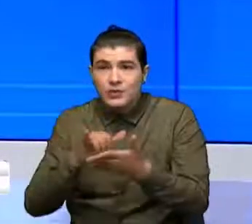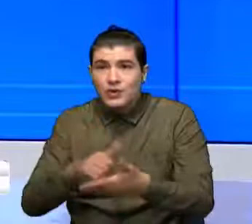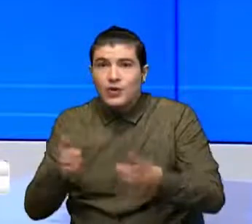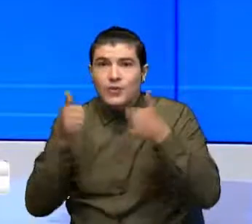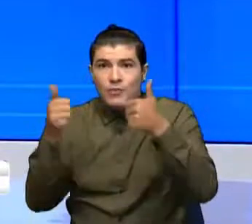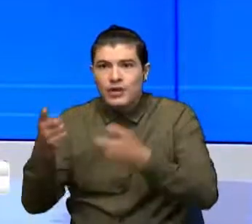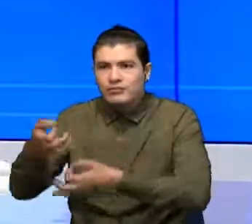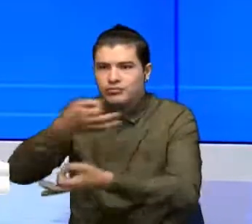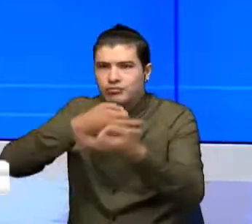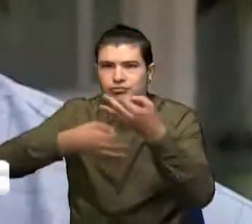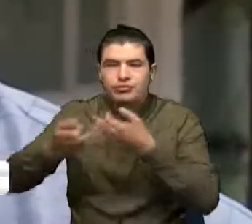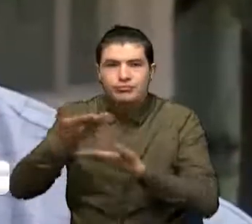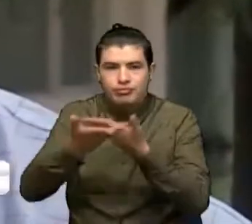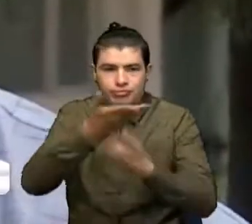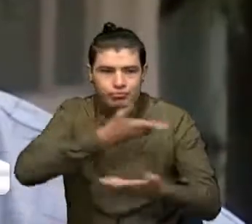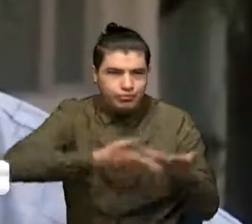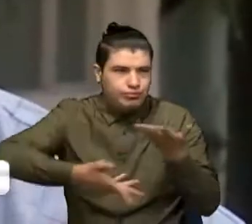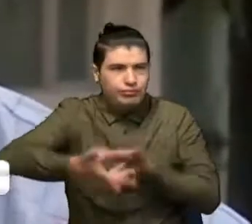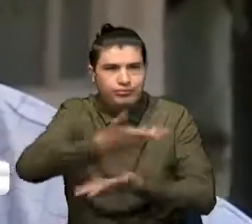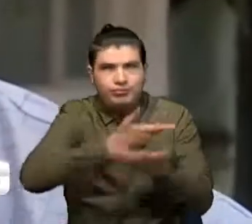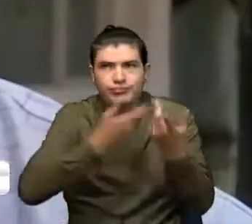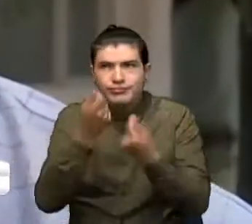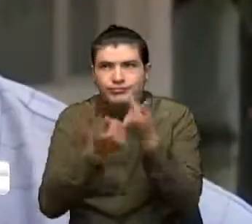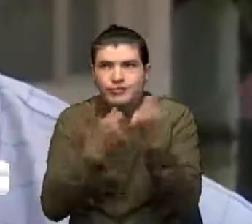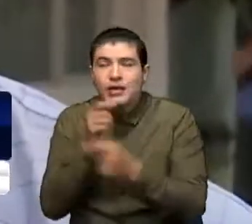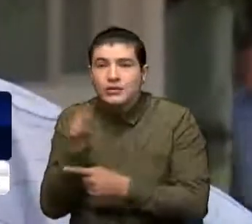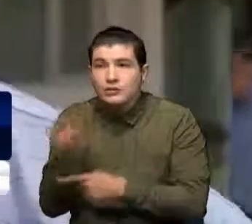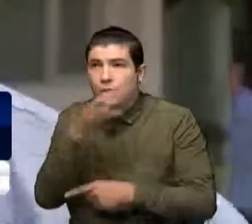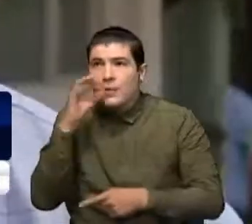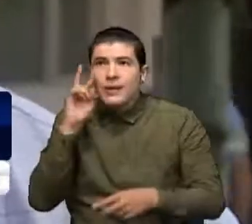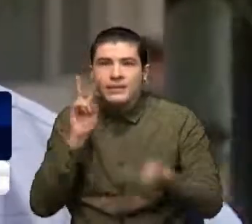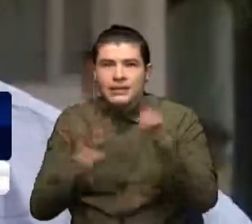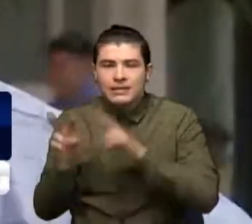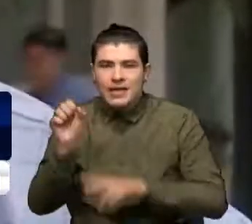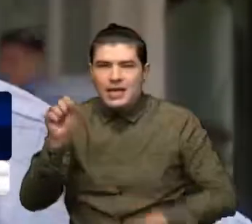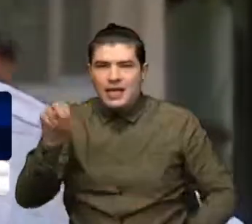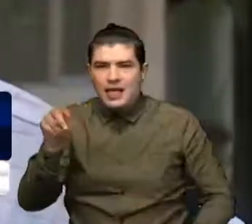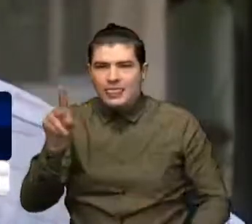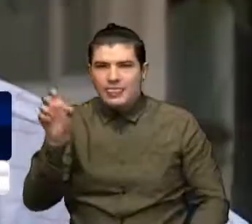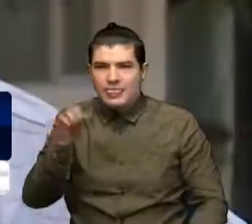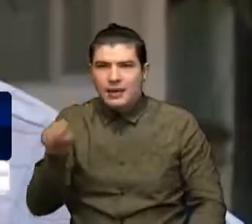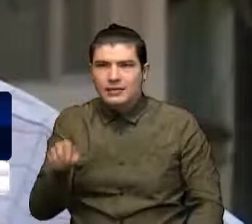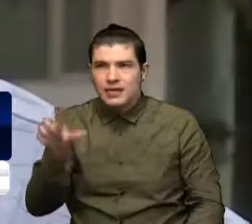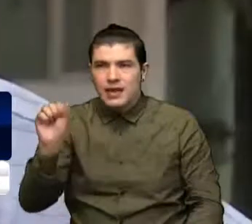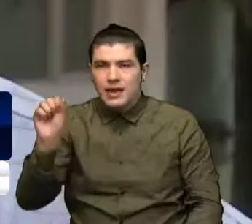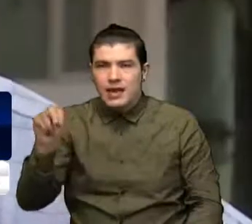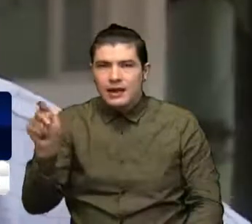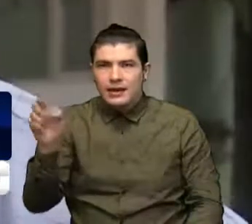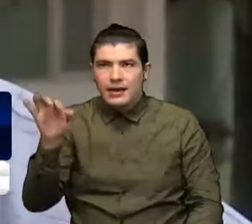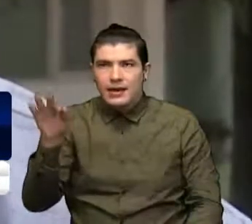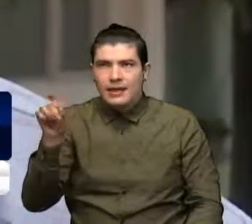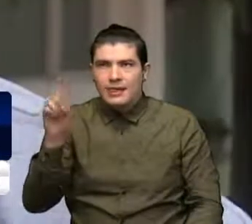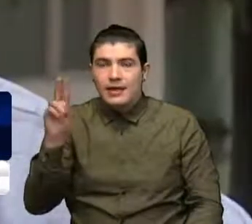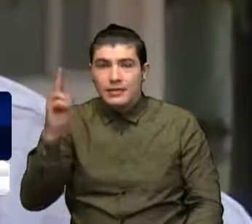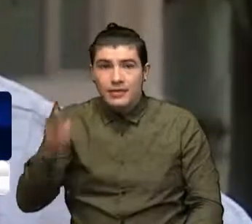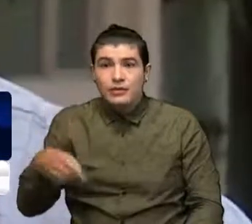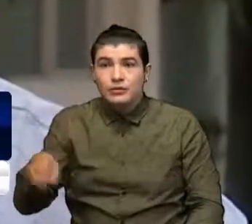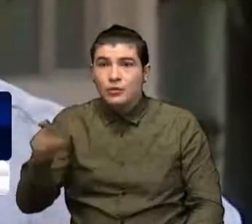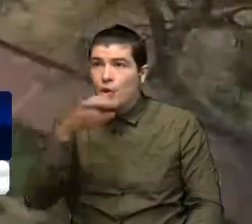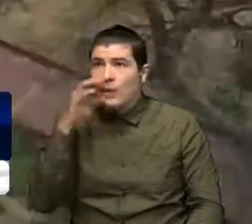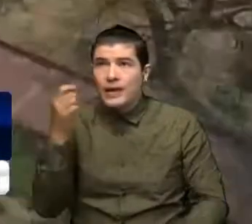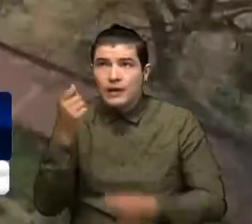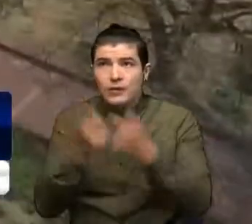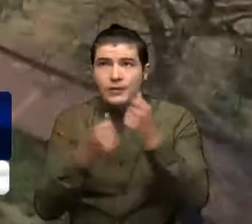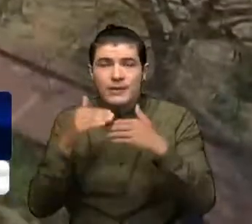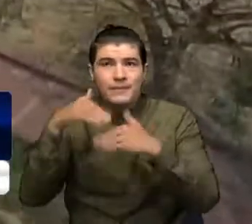paso comercial durante su visita a cúcuta andrés lang de catalogado como uno de los economistas más importantes del país